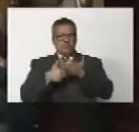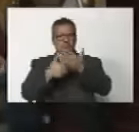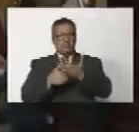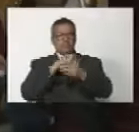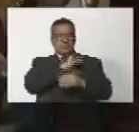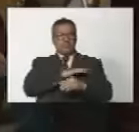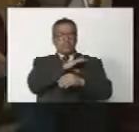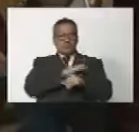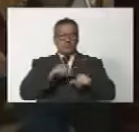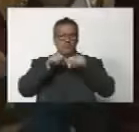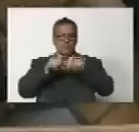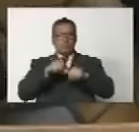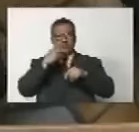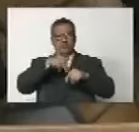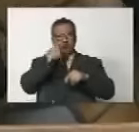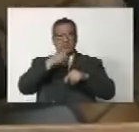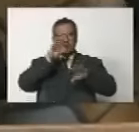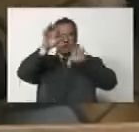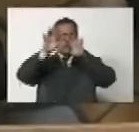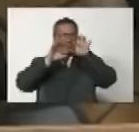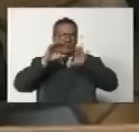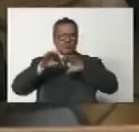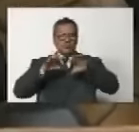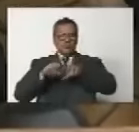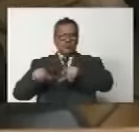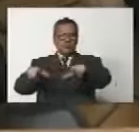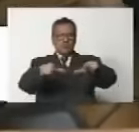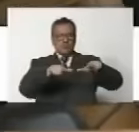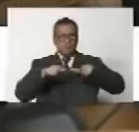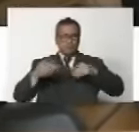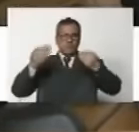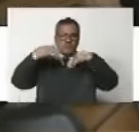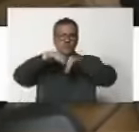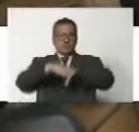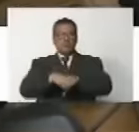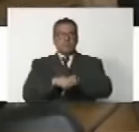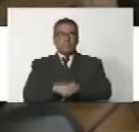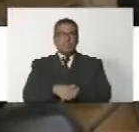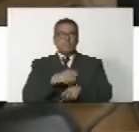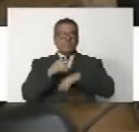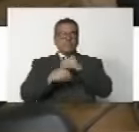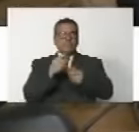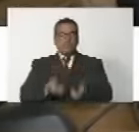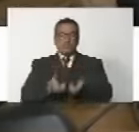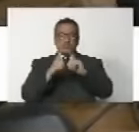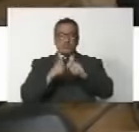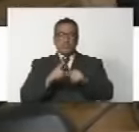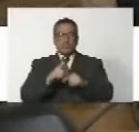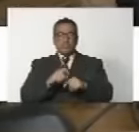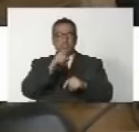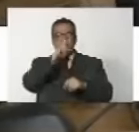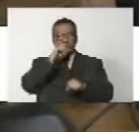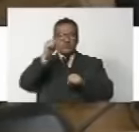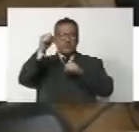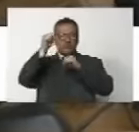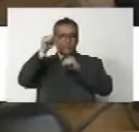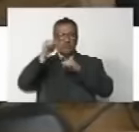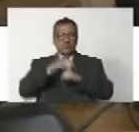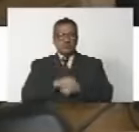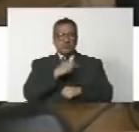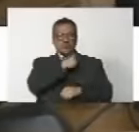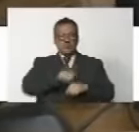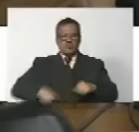por la Comisión Permanente Política Exterior, Soberanía e Integración, mediante el cual se autoriza al ciudadano Nicolás Maduro